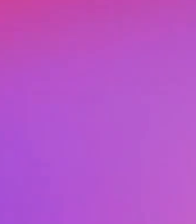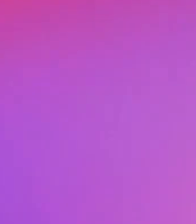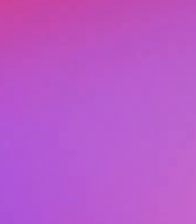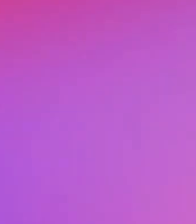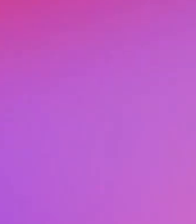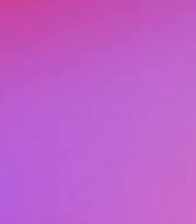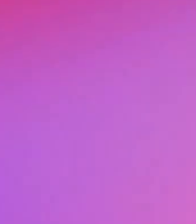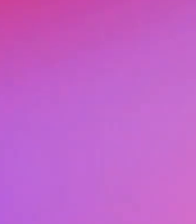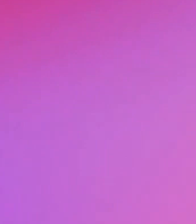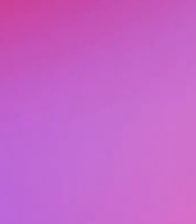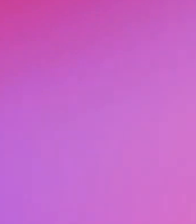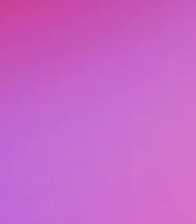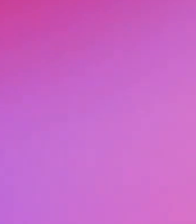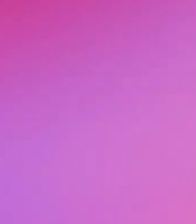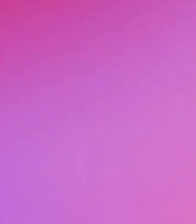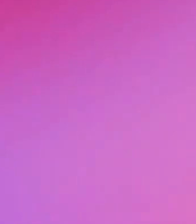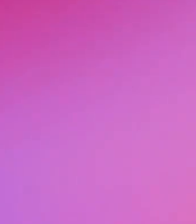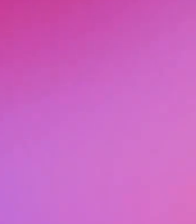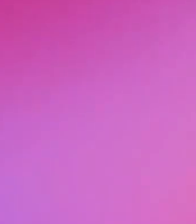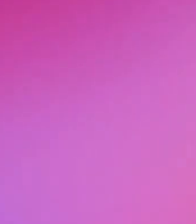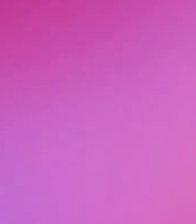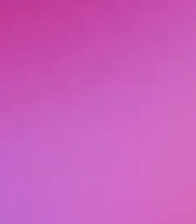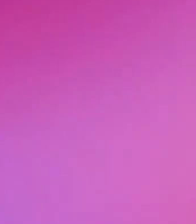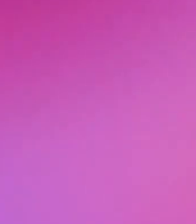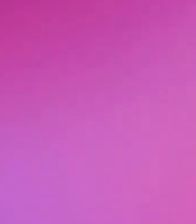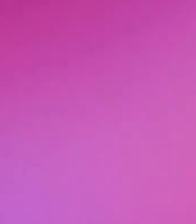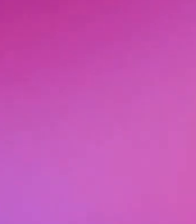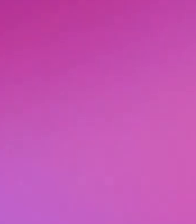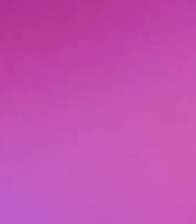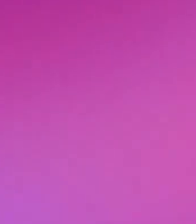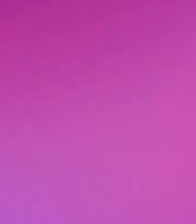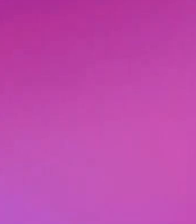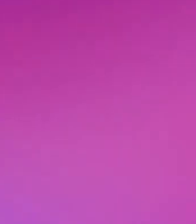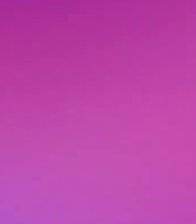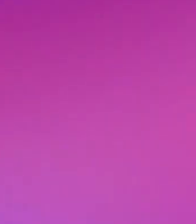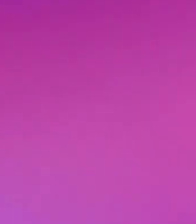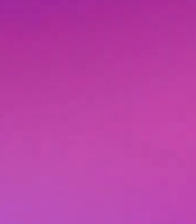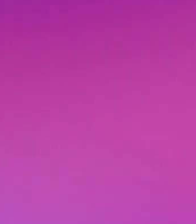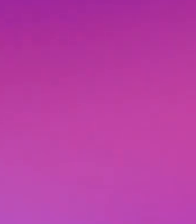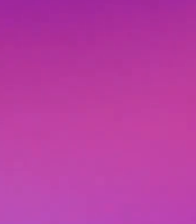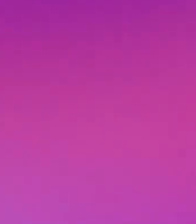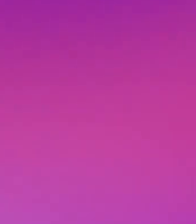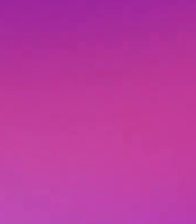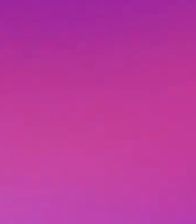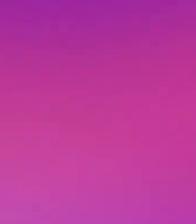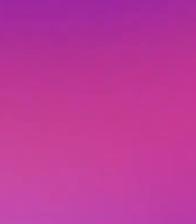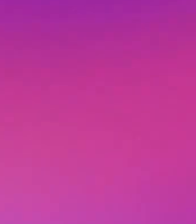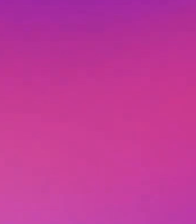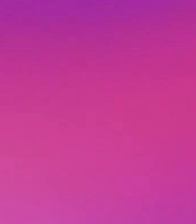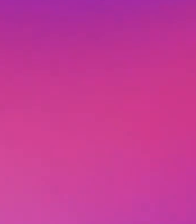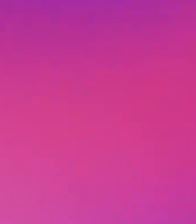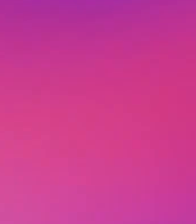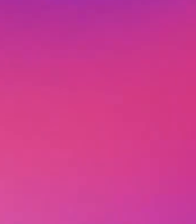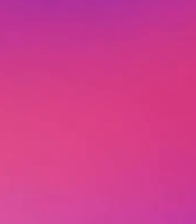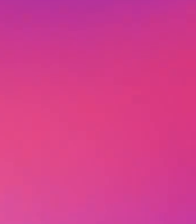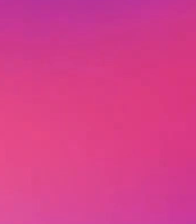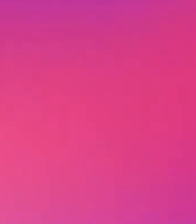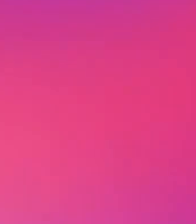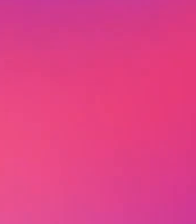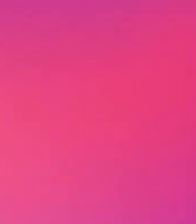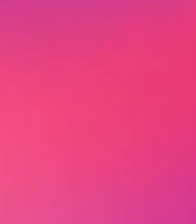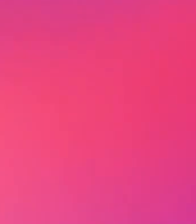ayuda, llama al Centro de Apoyo Pedagógico a Distancia. El número de teléfono para secundaria es el 55